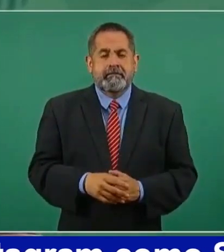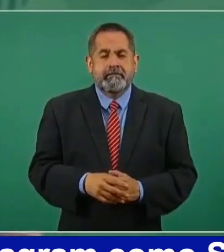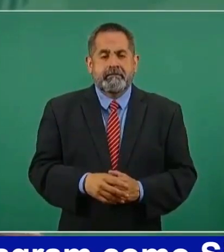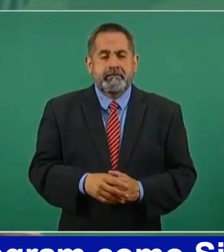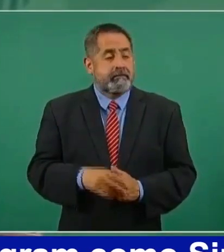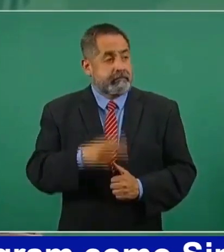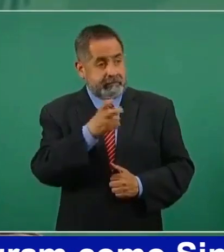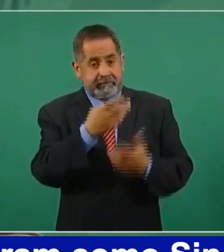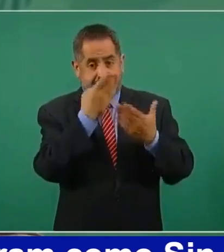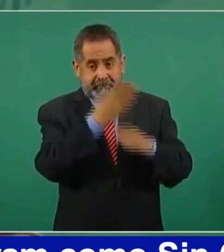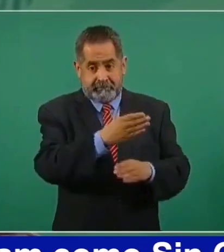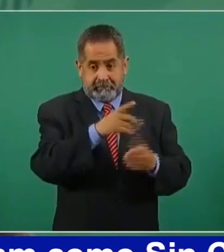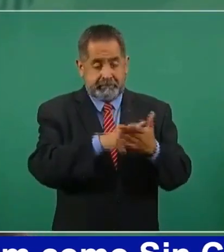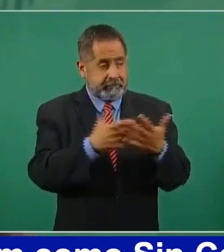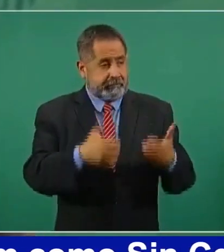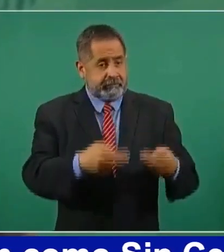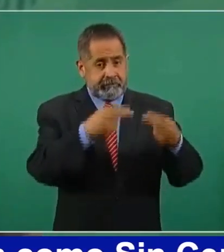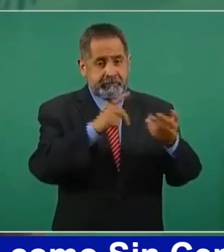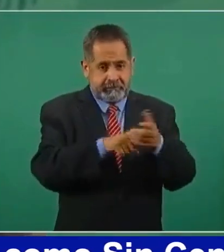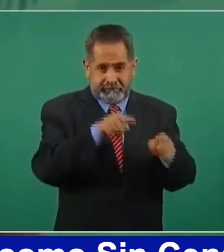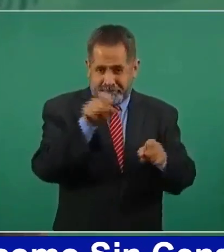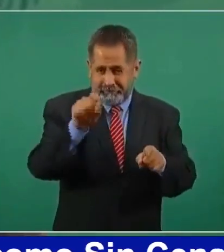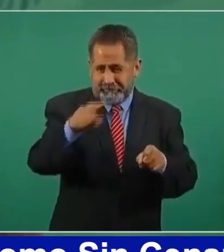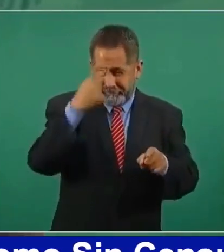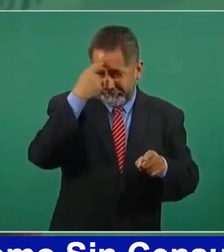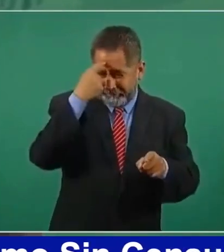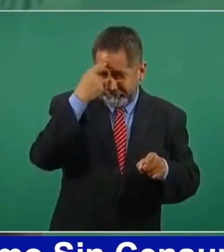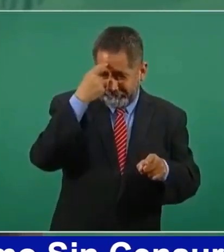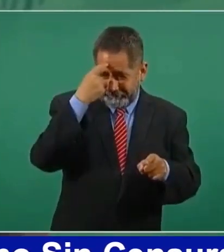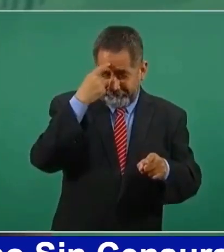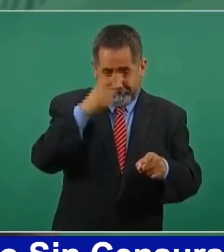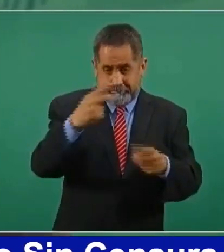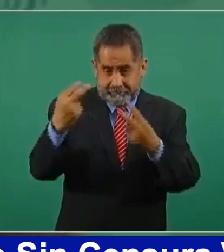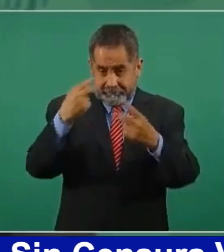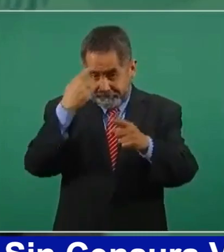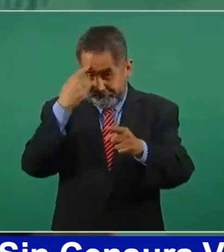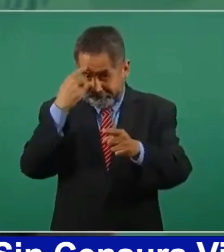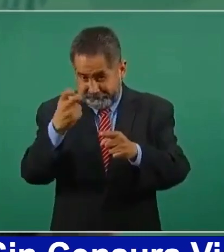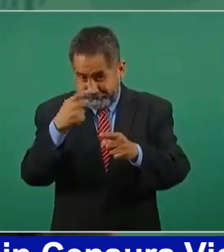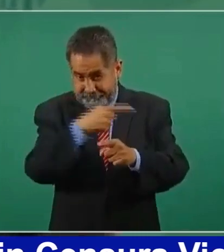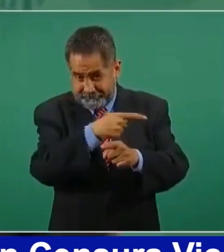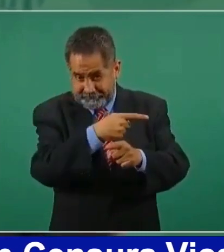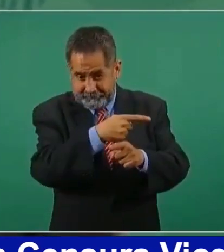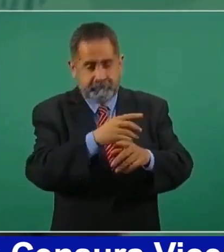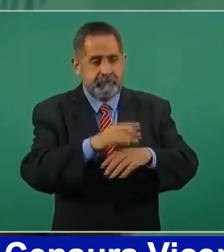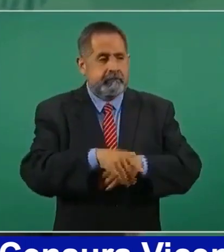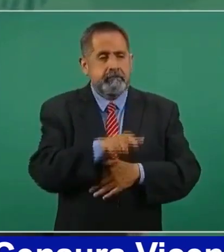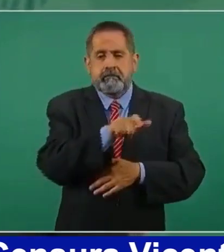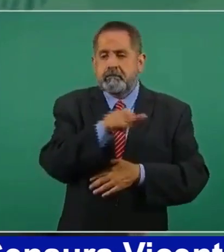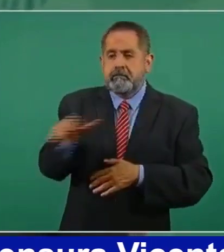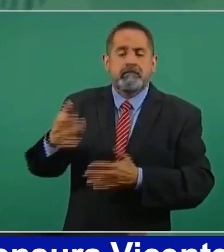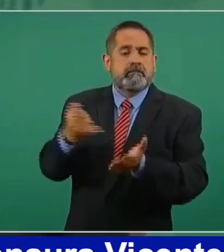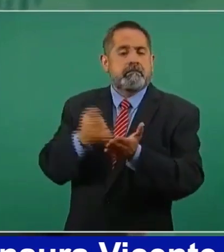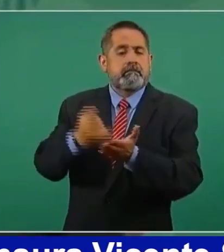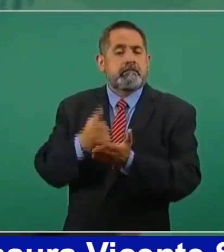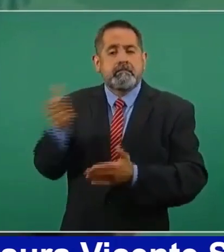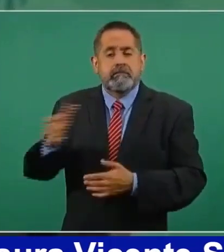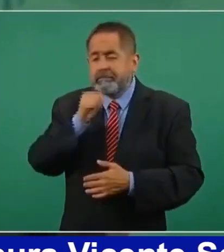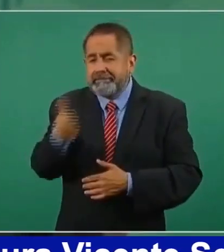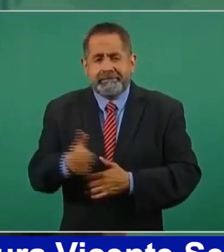Pues esos bancos, esas empresas que están imaginando ustedes y los que nos están viendo, no pagaban impuestos